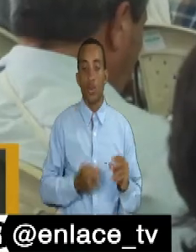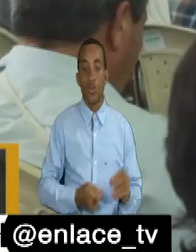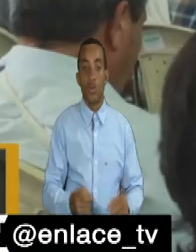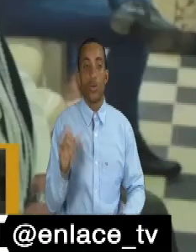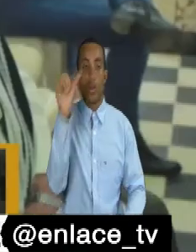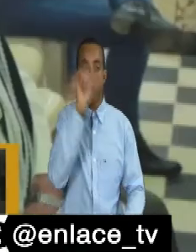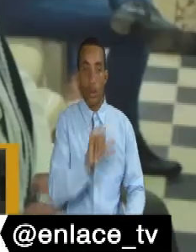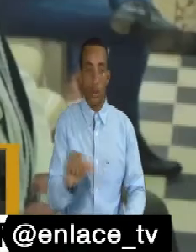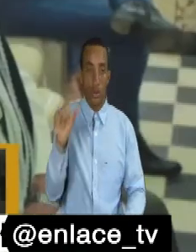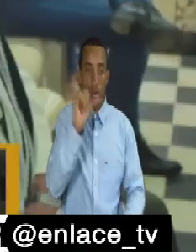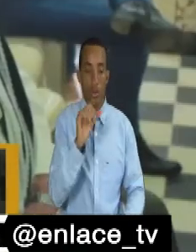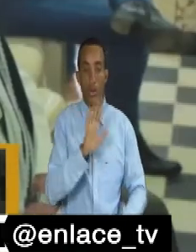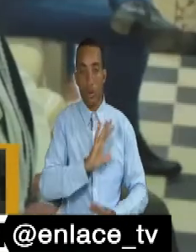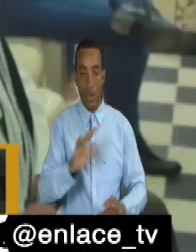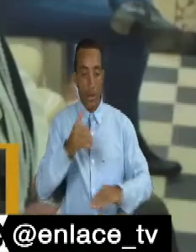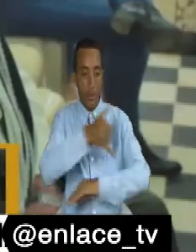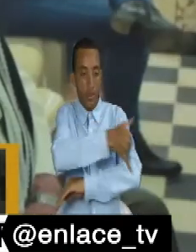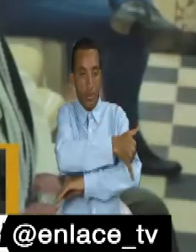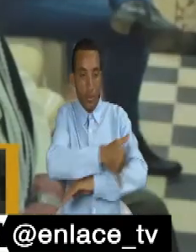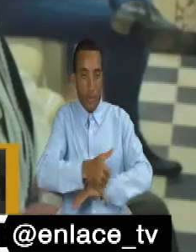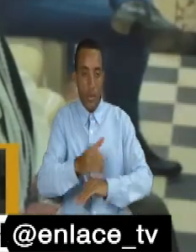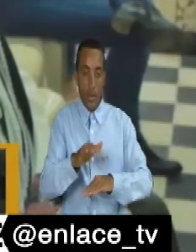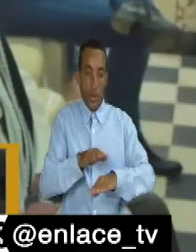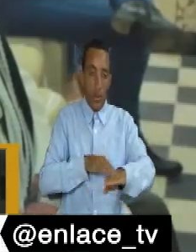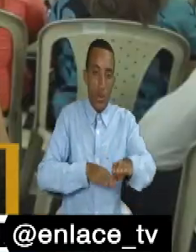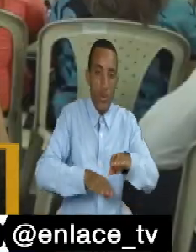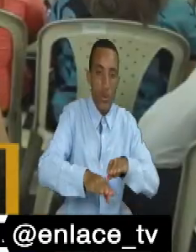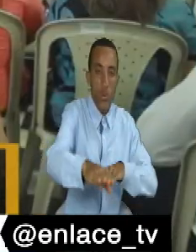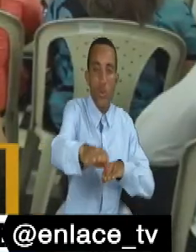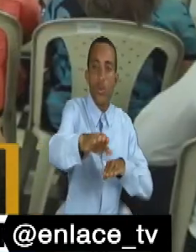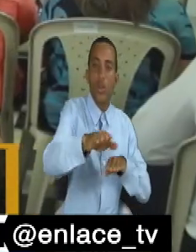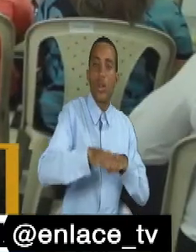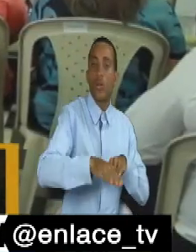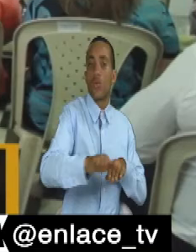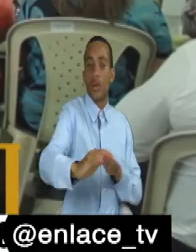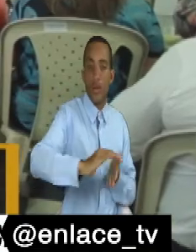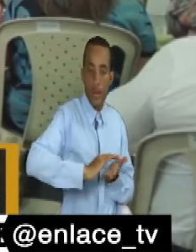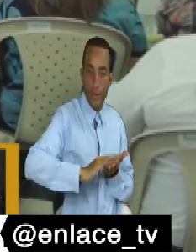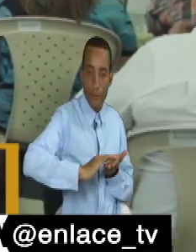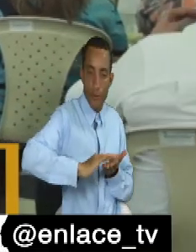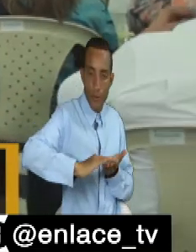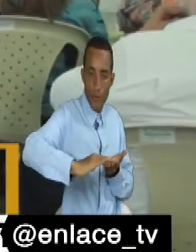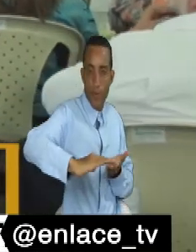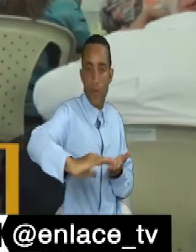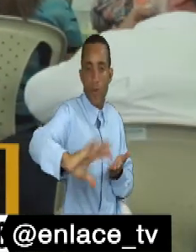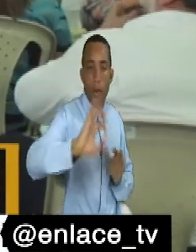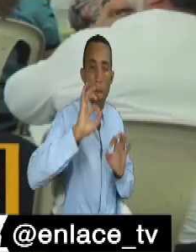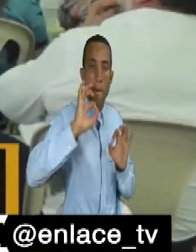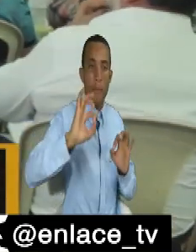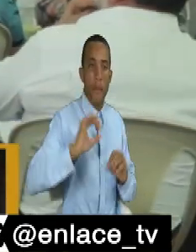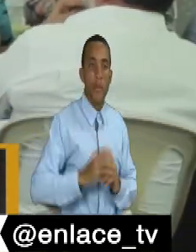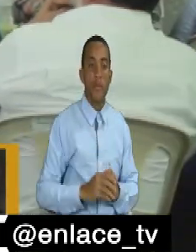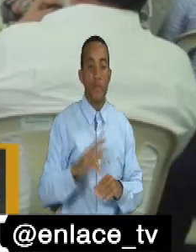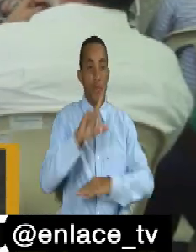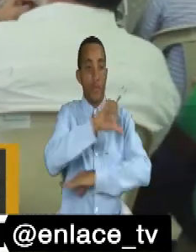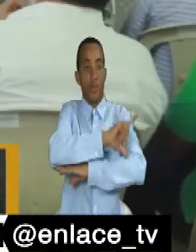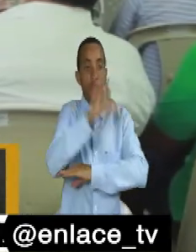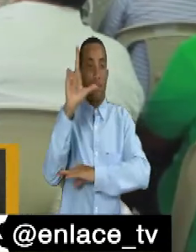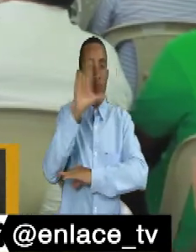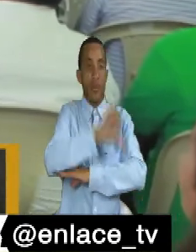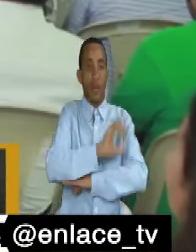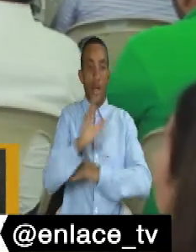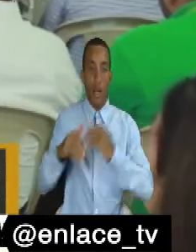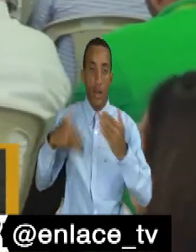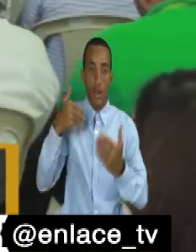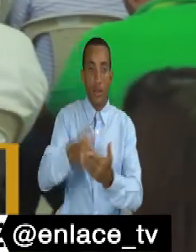los respectivos estudios para la pavimentación de la arteria vial del corregimiento del centro, desde la vereda Los Laureles hasta el sector de